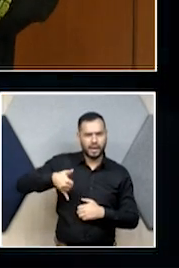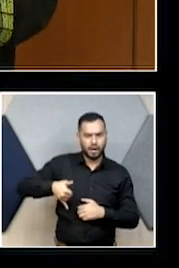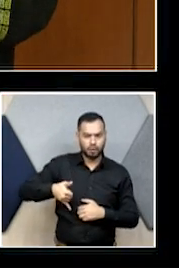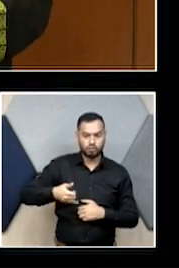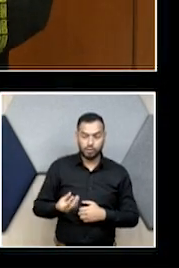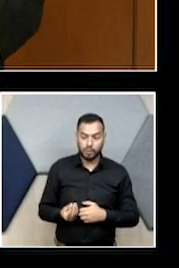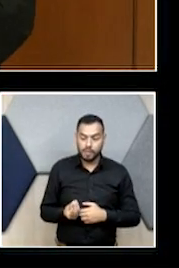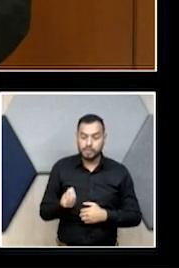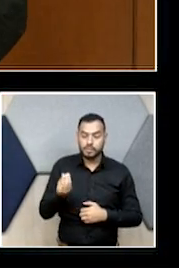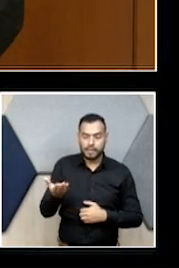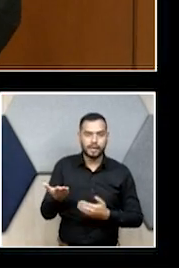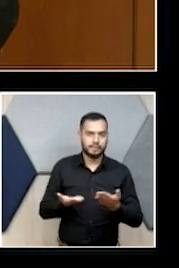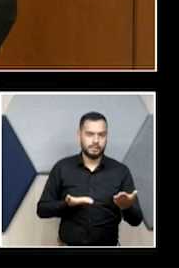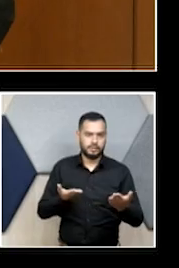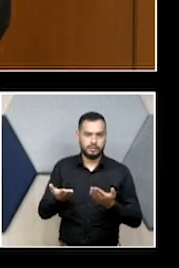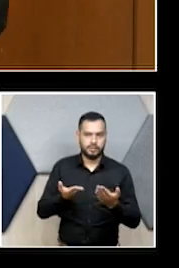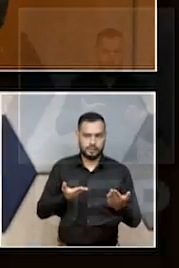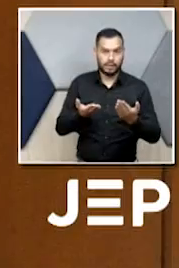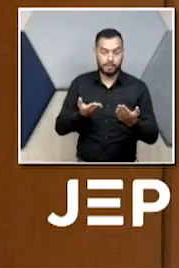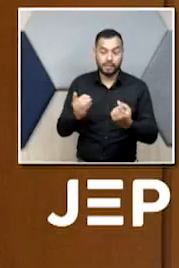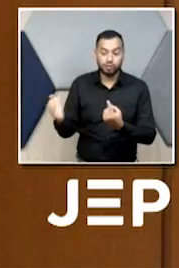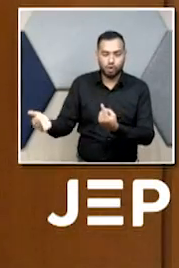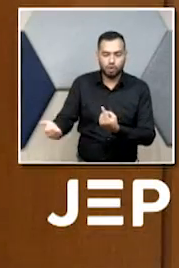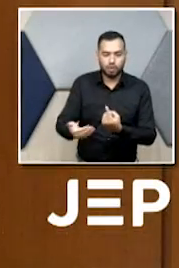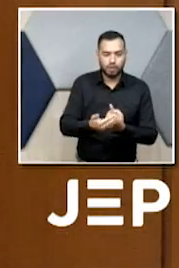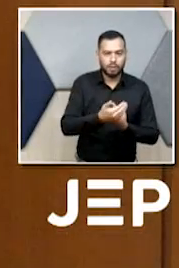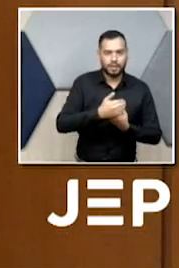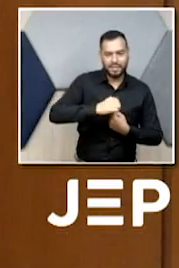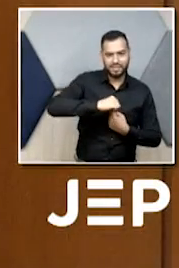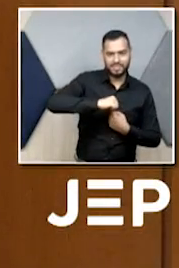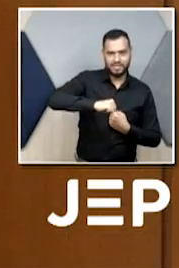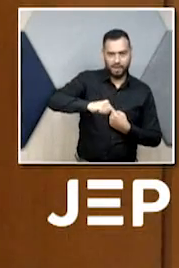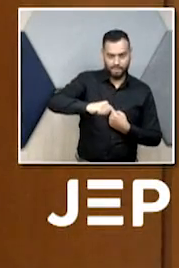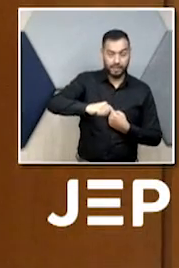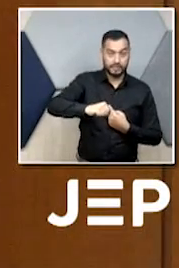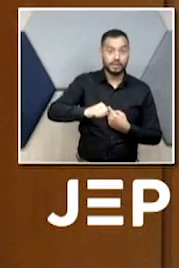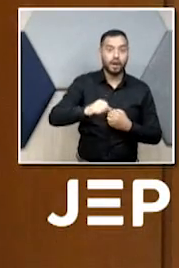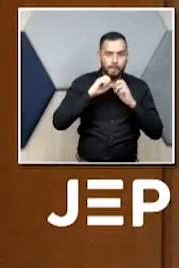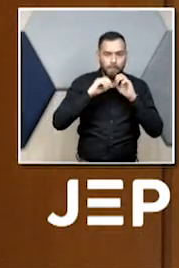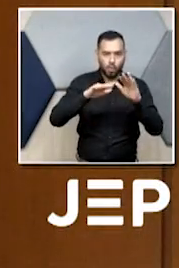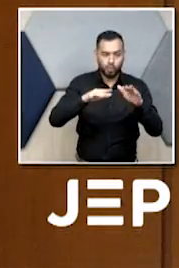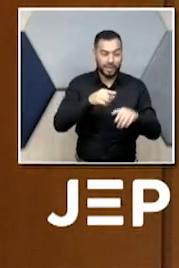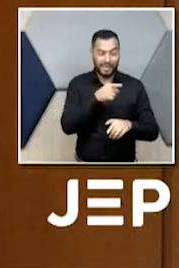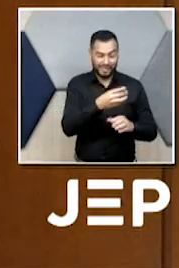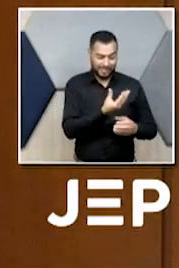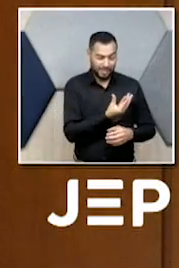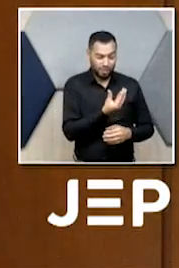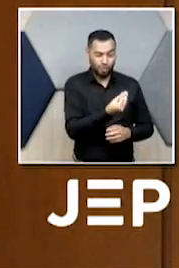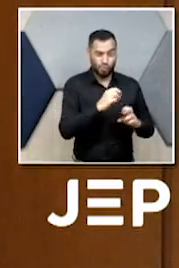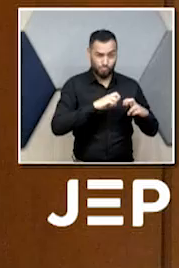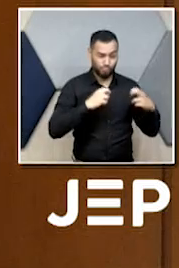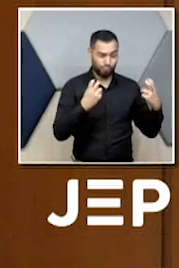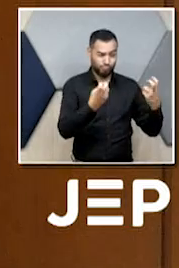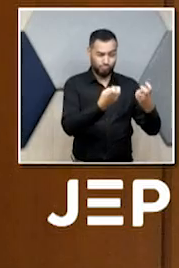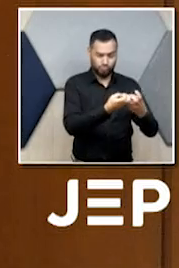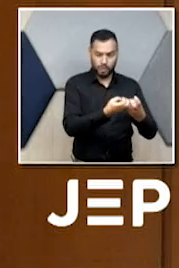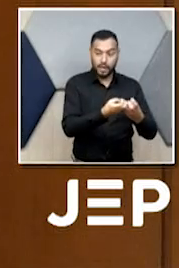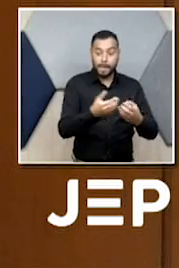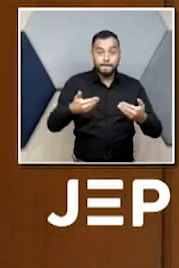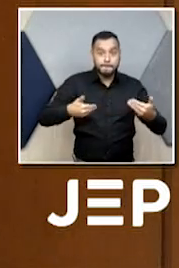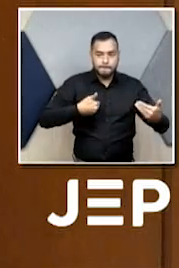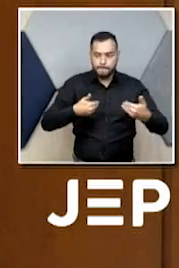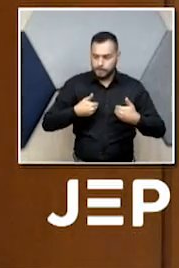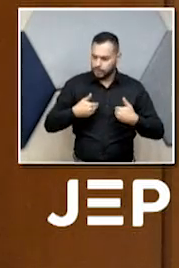de defensoría pública. Este es un tribunal que le ofrece a las víctimas representación